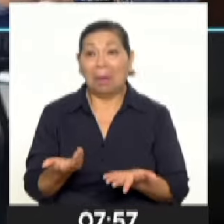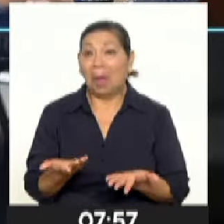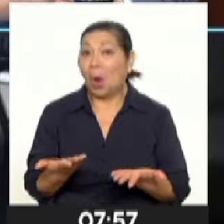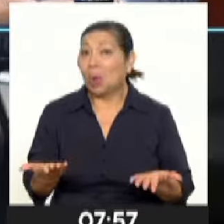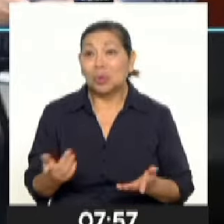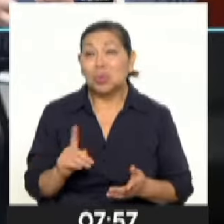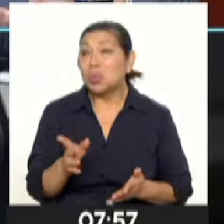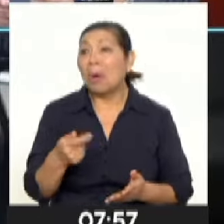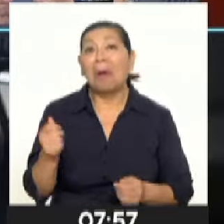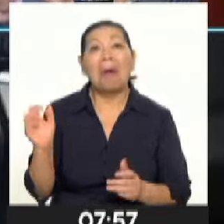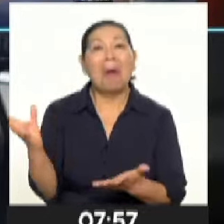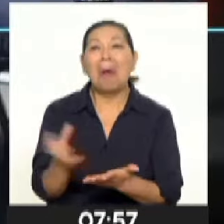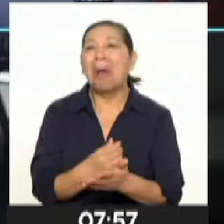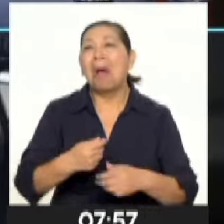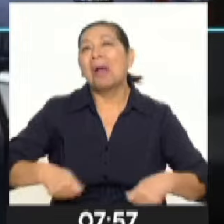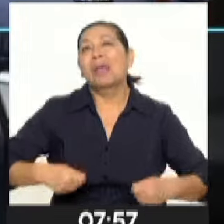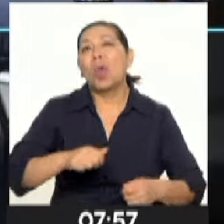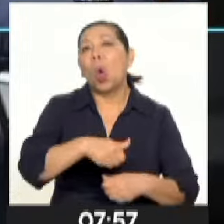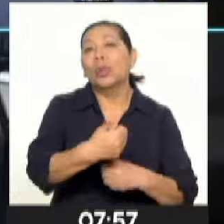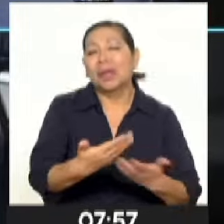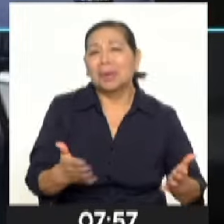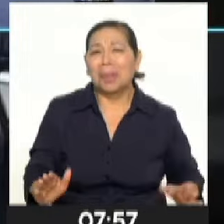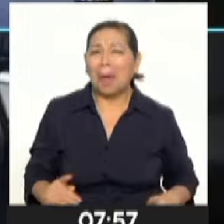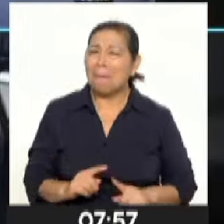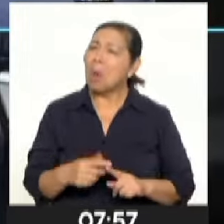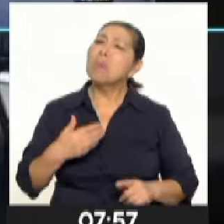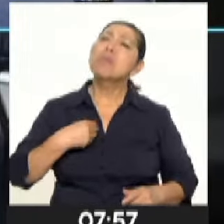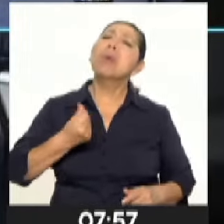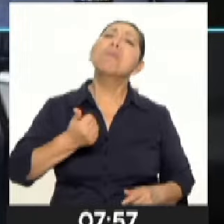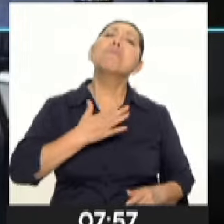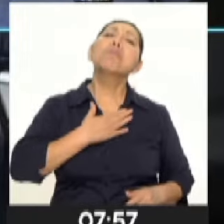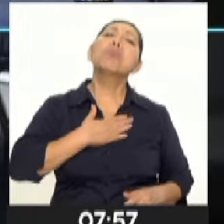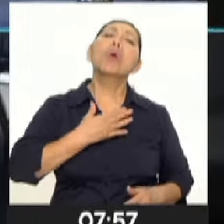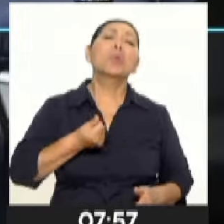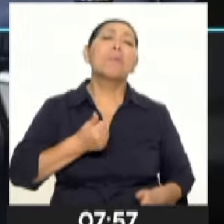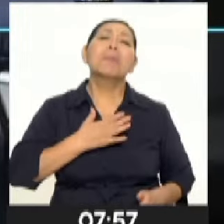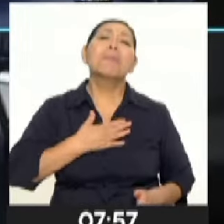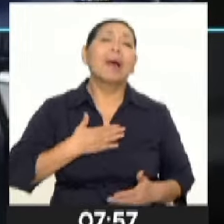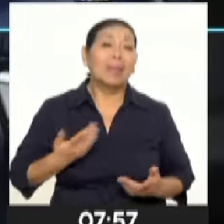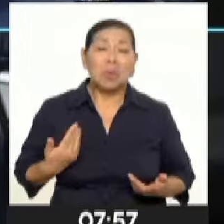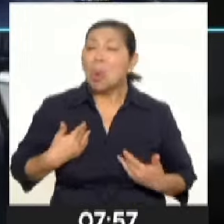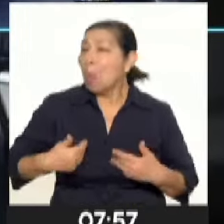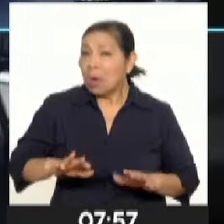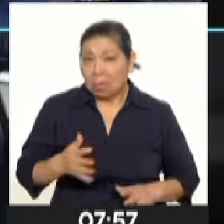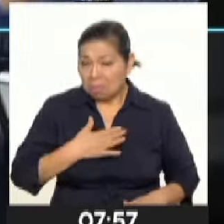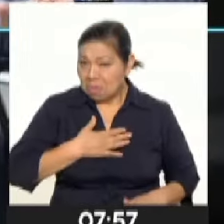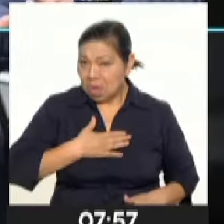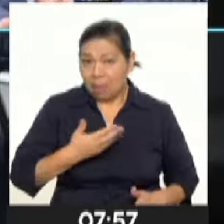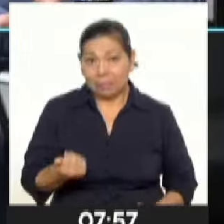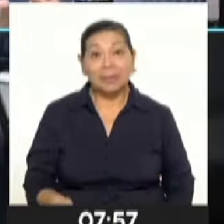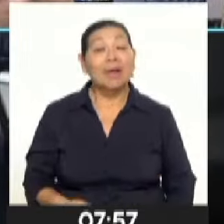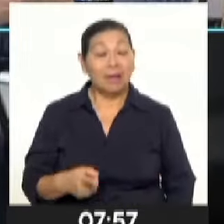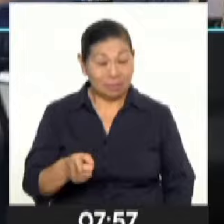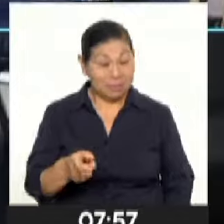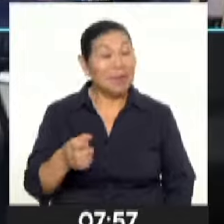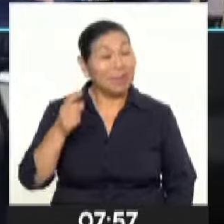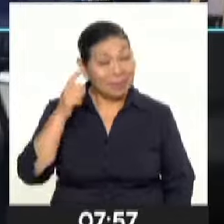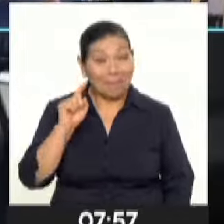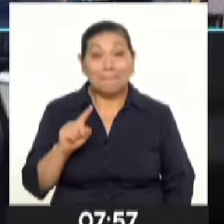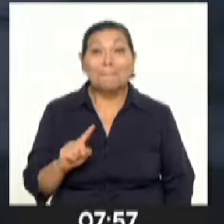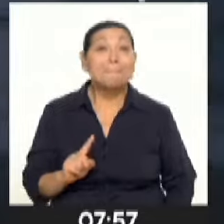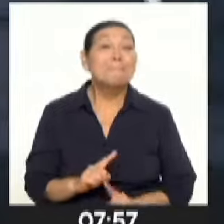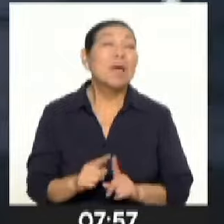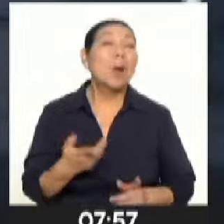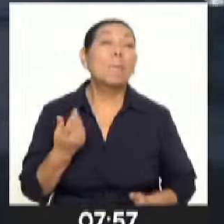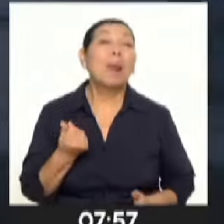otras cosas que no sean su jubilación. Y hay gente que dice, ¿no? Oye, pero esta es mi plata, así que yo puedo hacer con ella lo que quiera. Lo cual, en realidad es cierto, pero hay que tener en